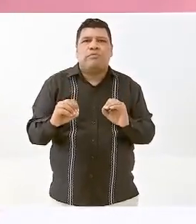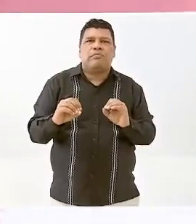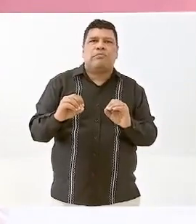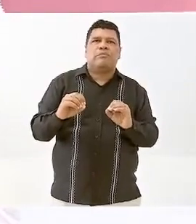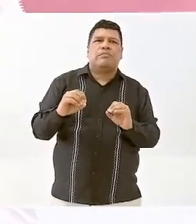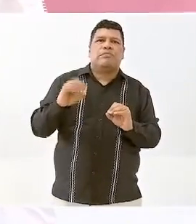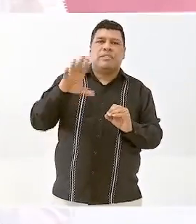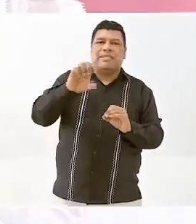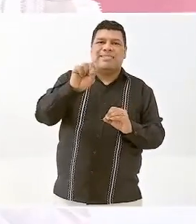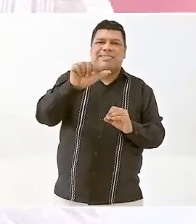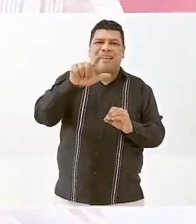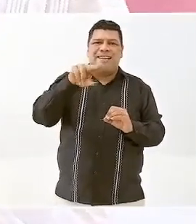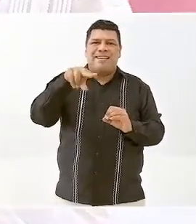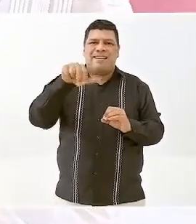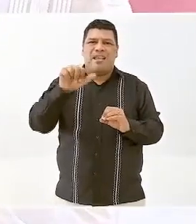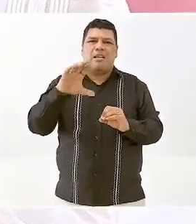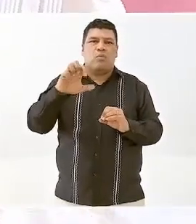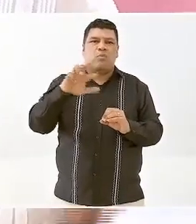de Salina Cruz,